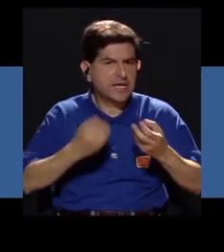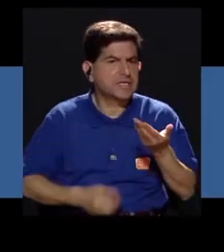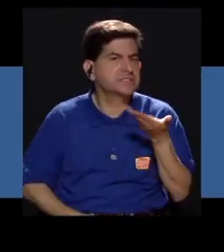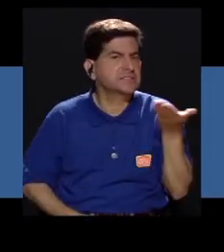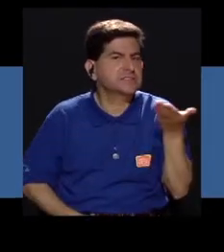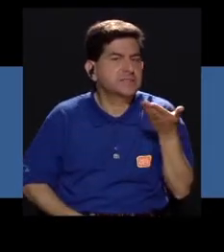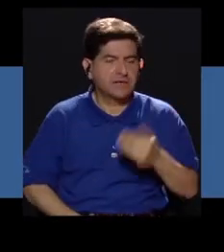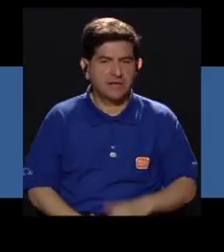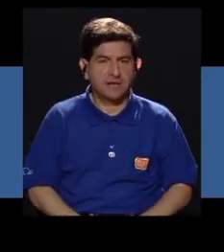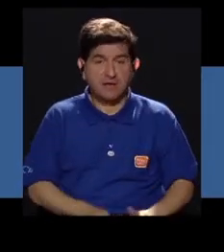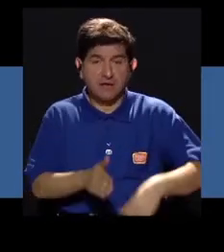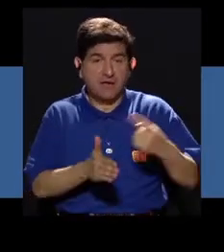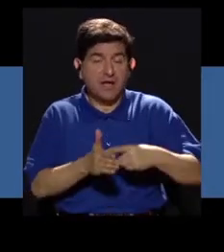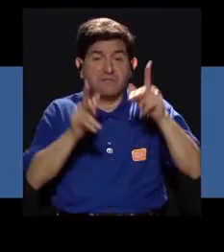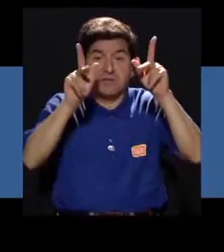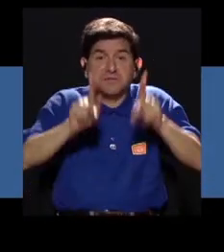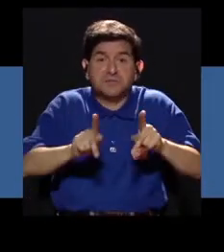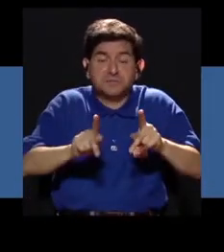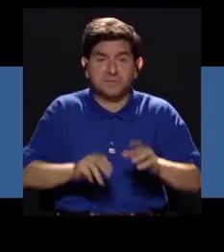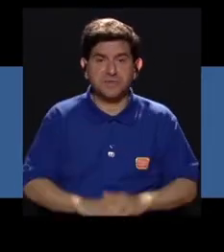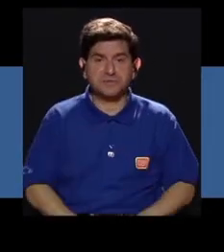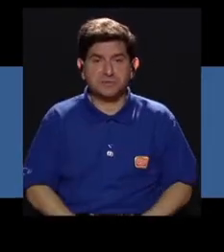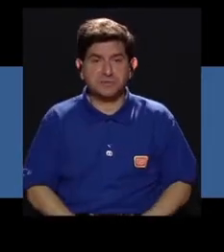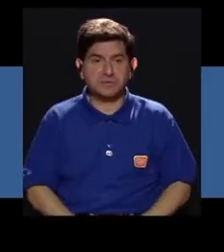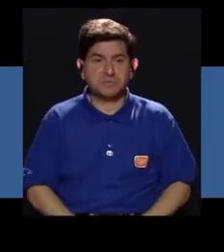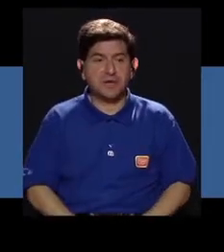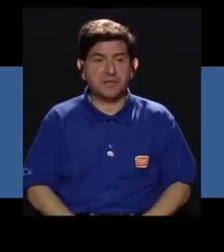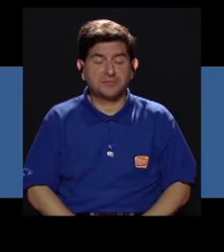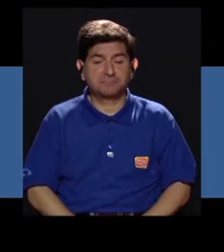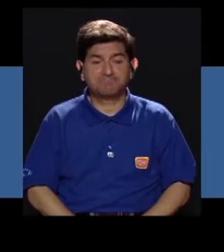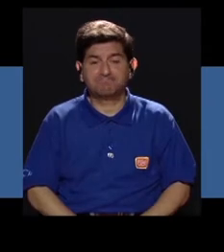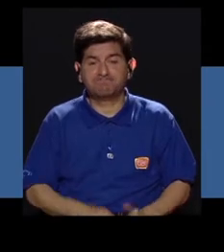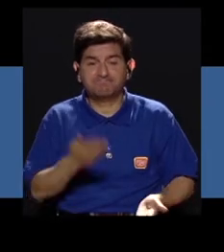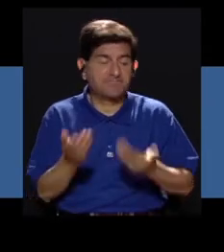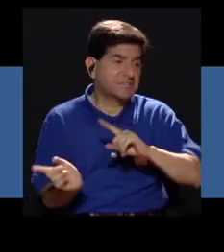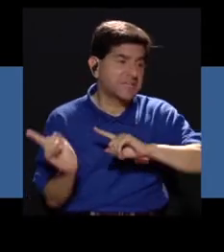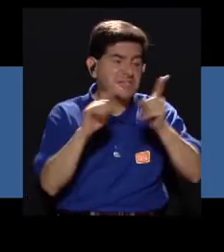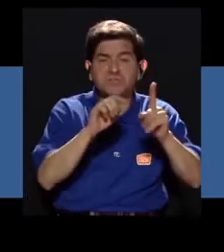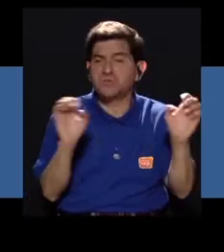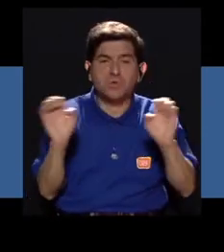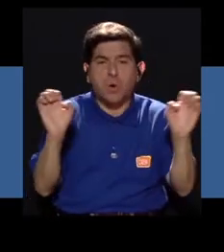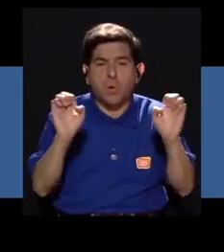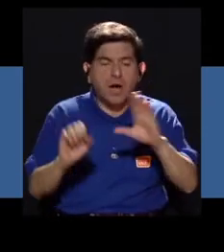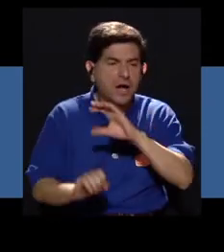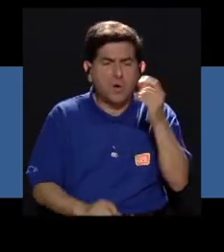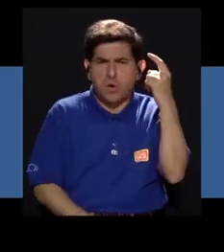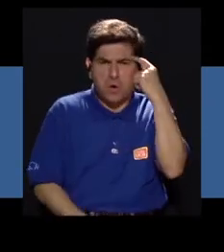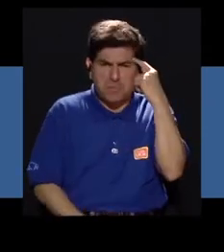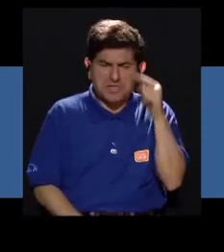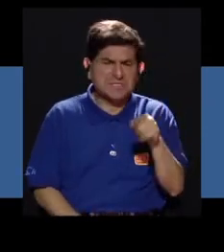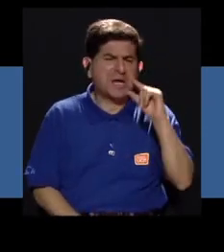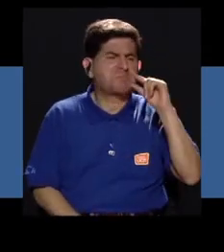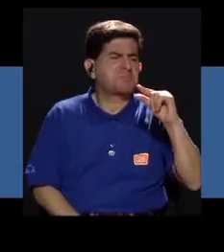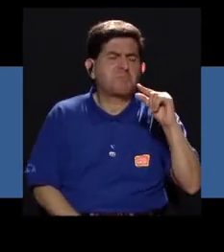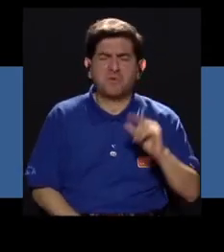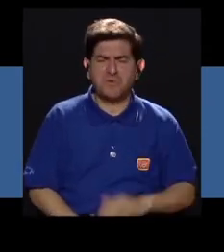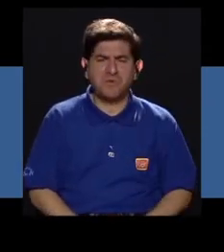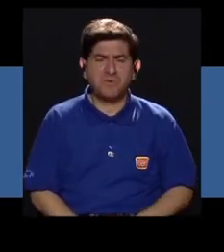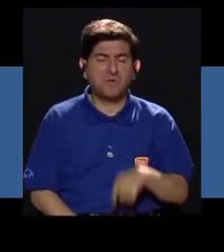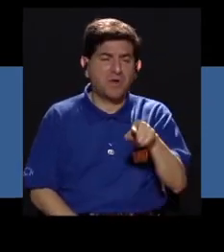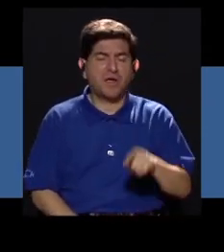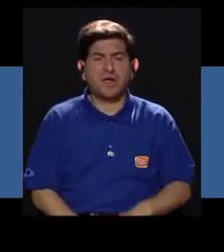caso de una crisis, verdad? Que a veces las personas, por no ir a emergencias o creer que es algo muy